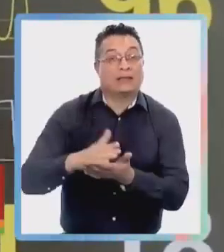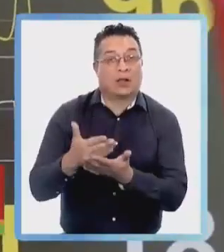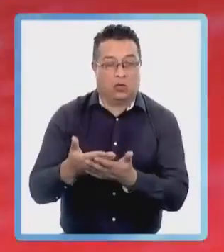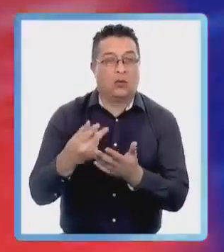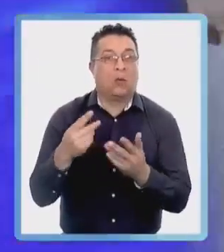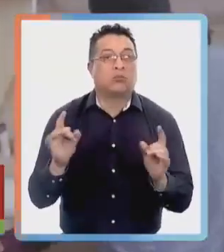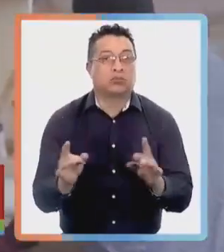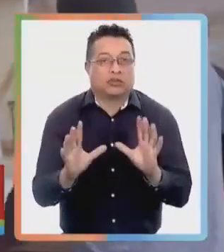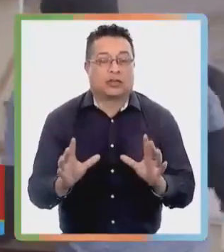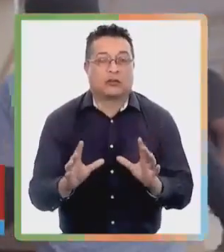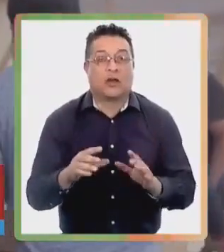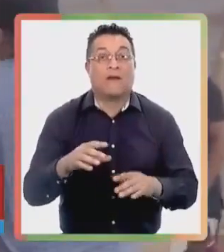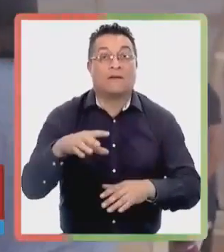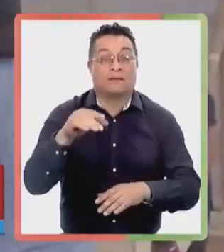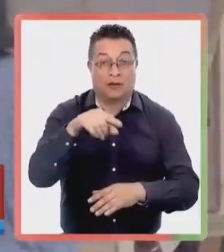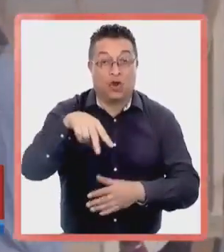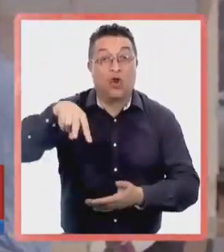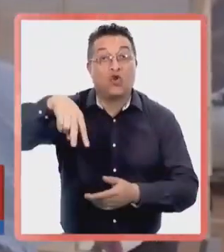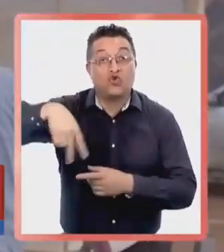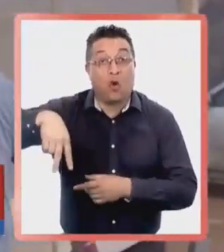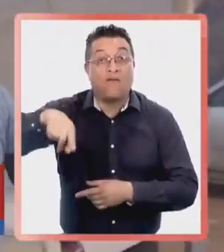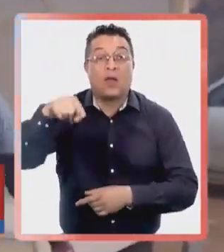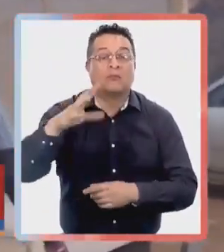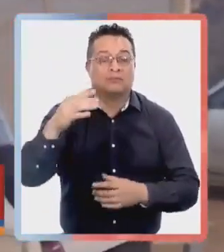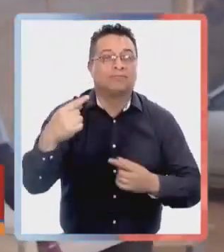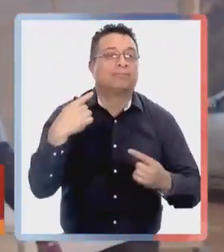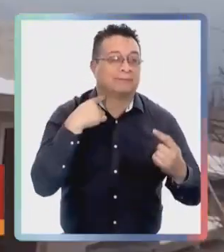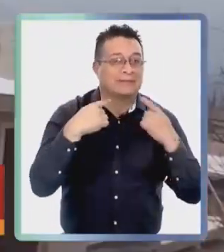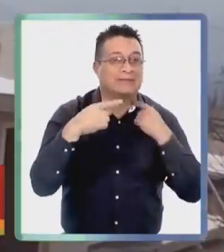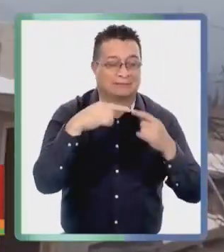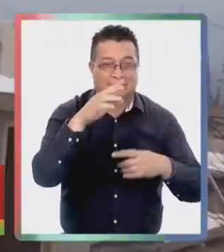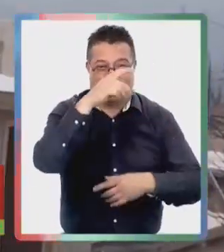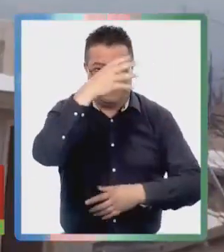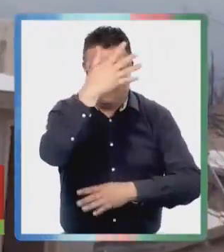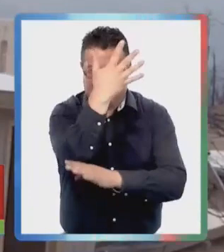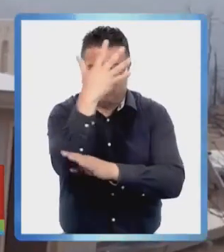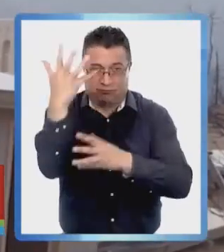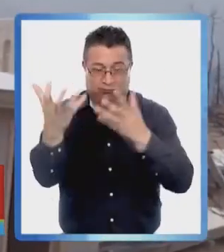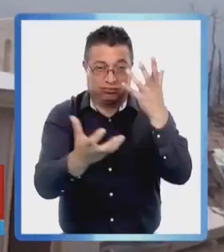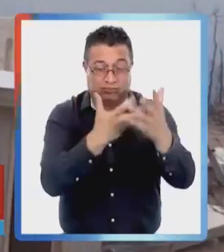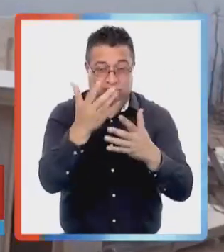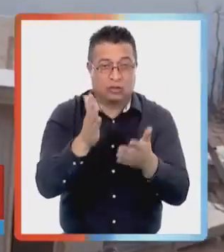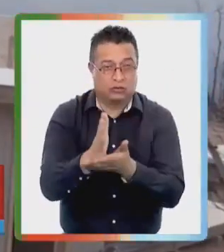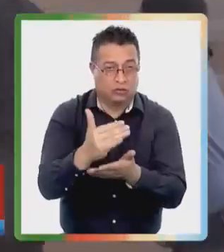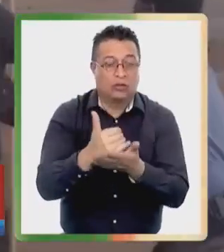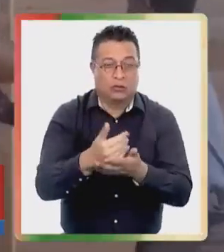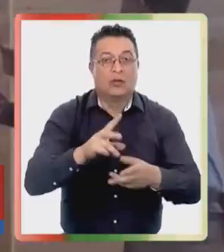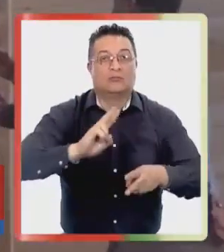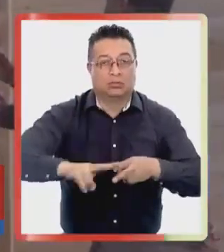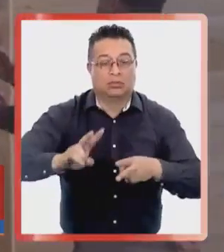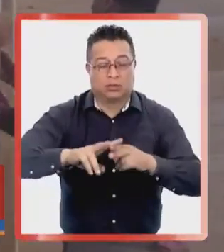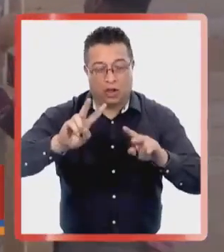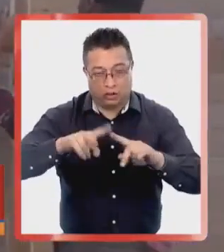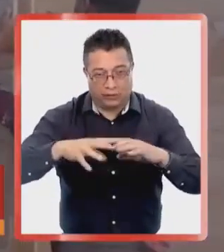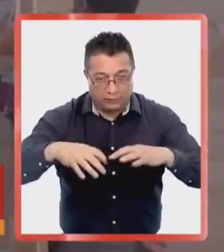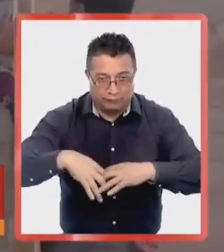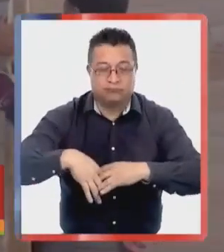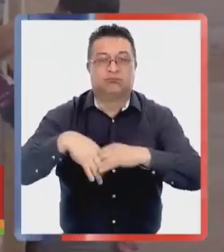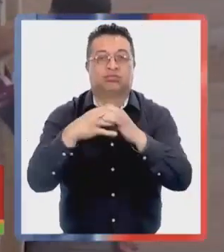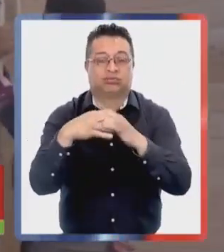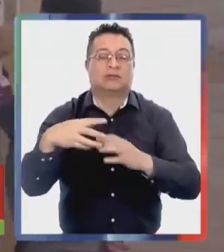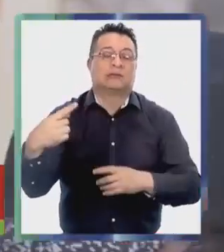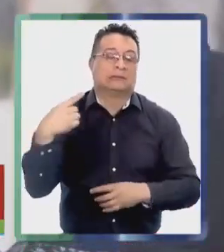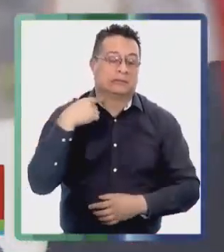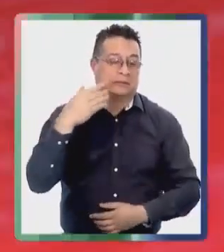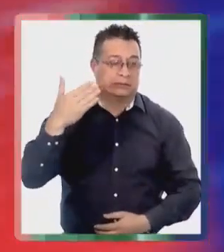salud. Vecinos de Ñuble, damnificados por los incendios forestales del verano, se organizan solidariamente para volver a levantarse